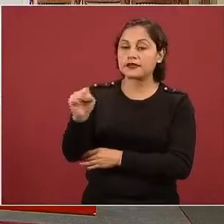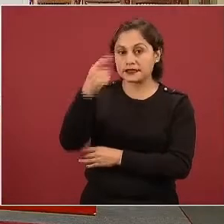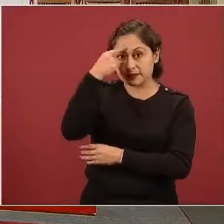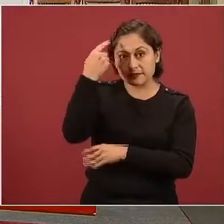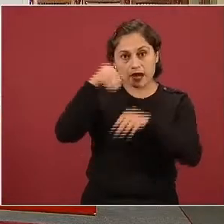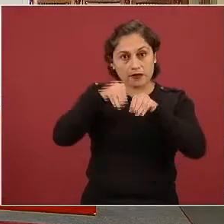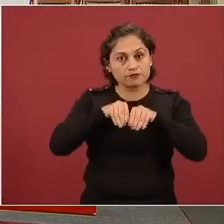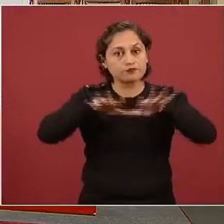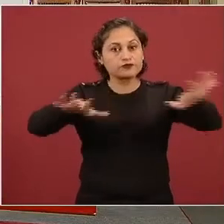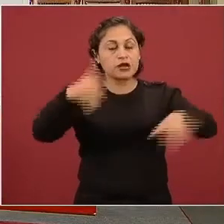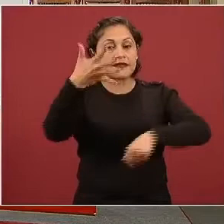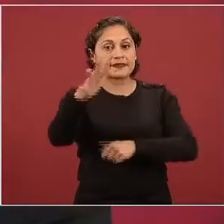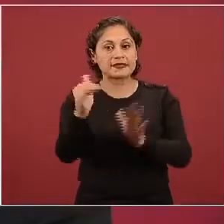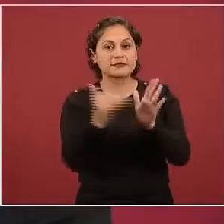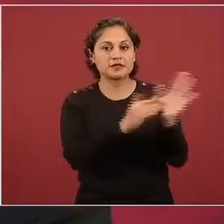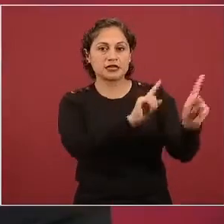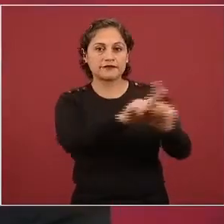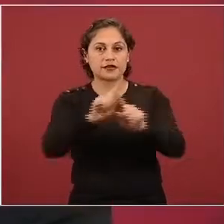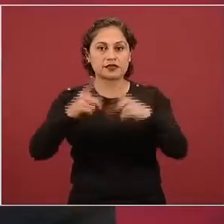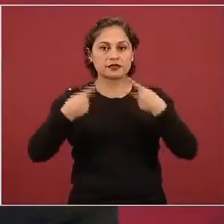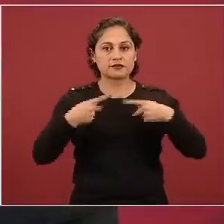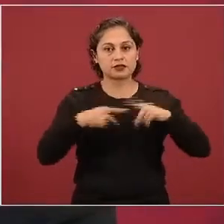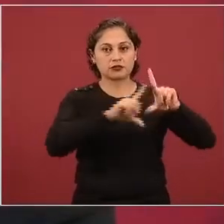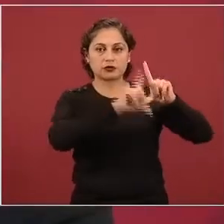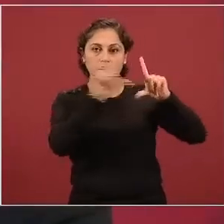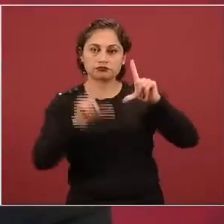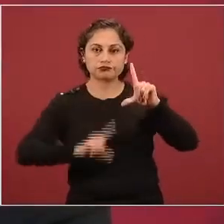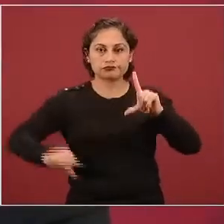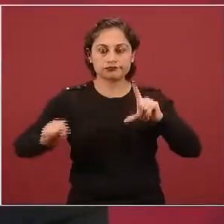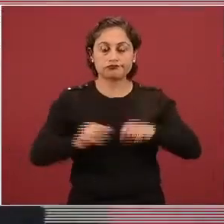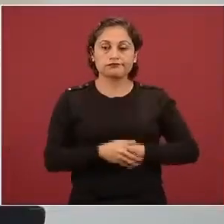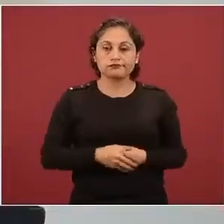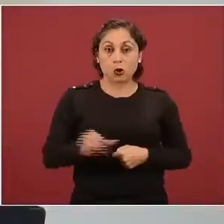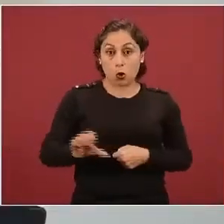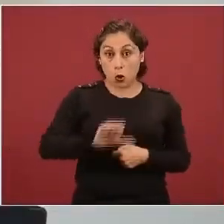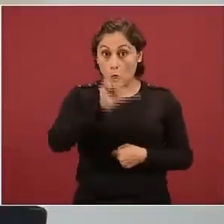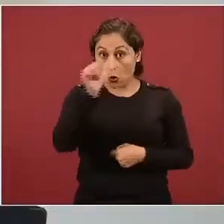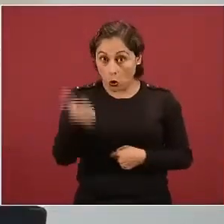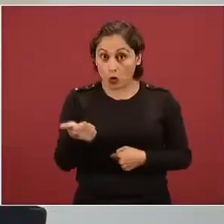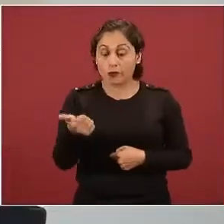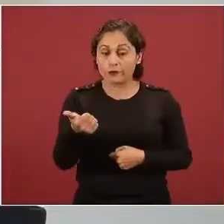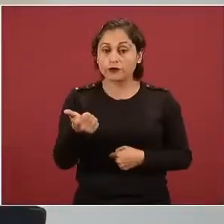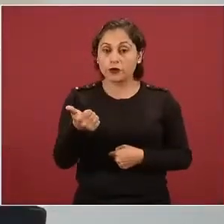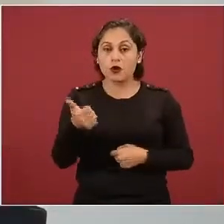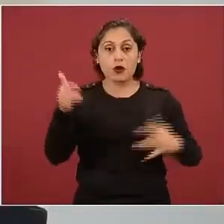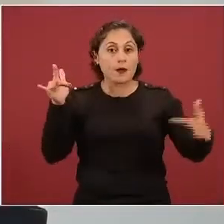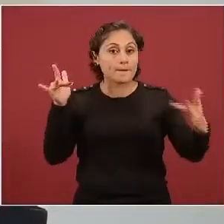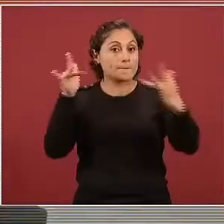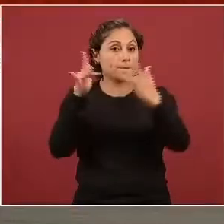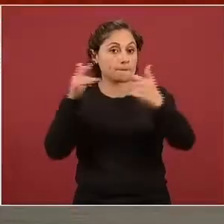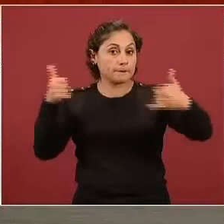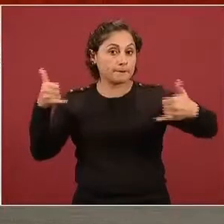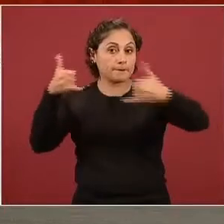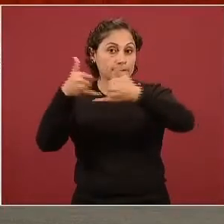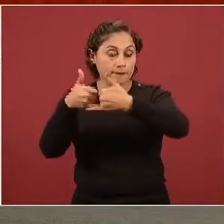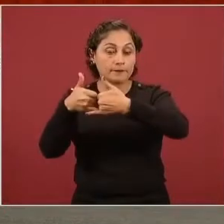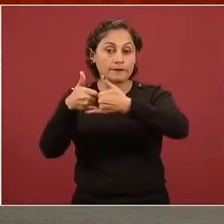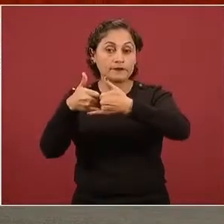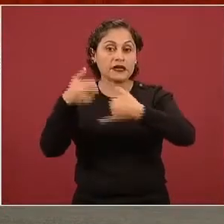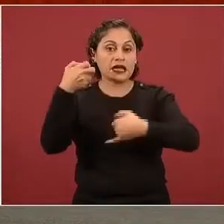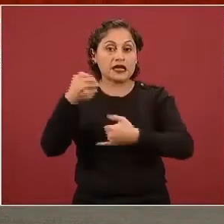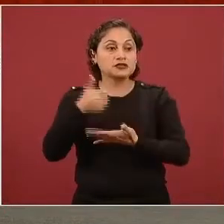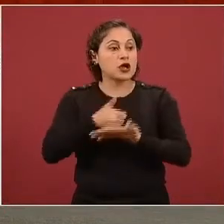profesionales de la salud en todo el país. La línea de la vida ha atendido a distancia a miles de personas que lo